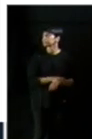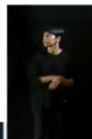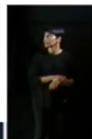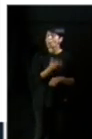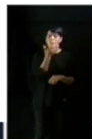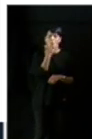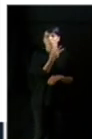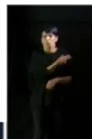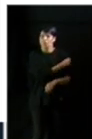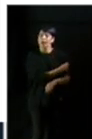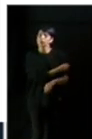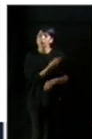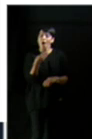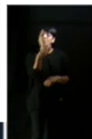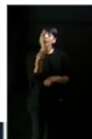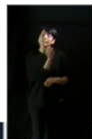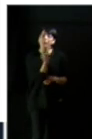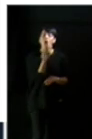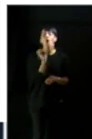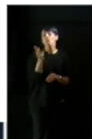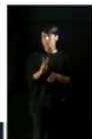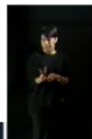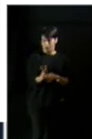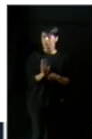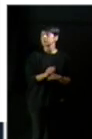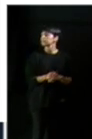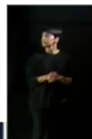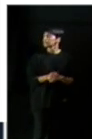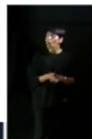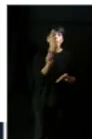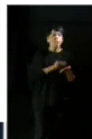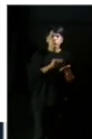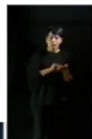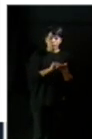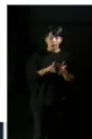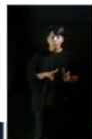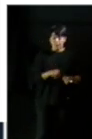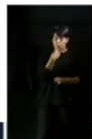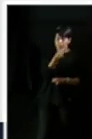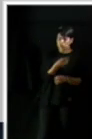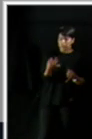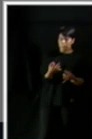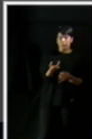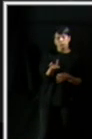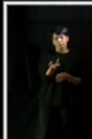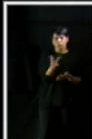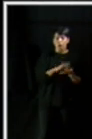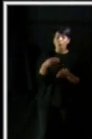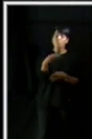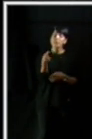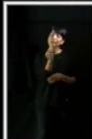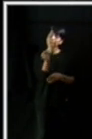bacteriana como vírica porque muchas veces como os he dicho al principio las las patógenas oportunistas